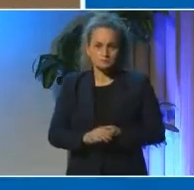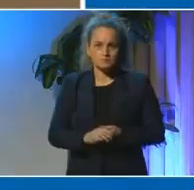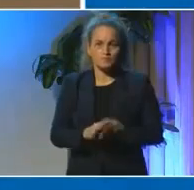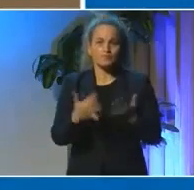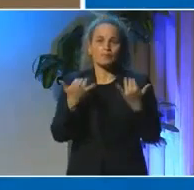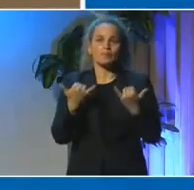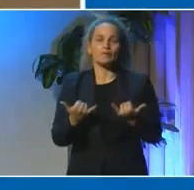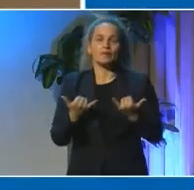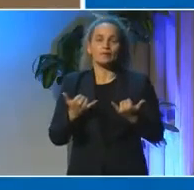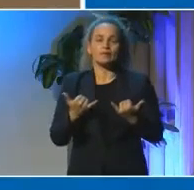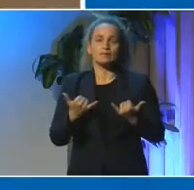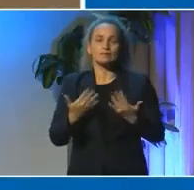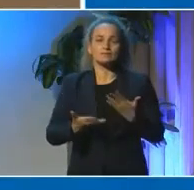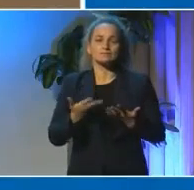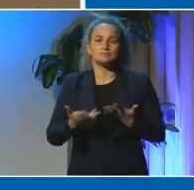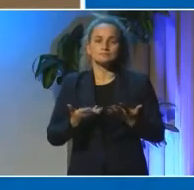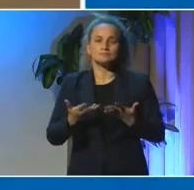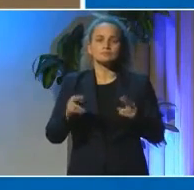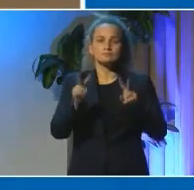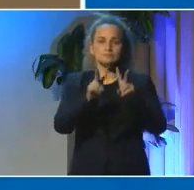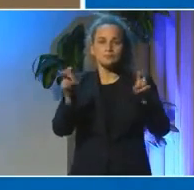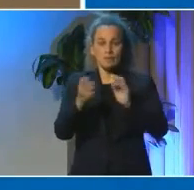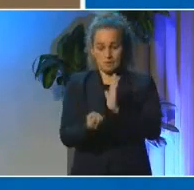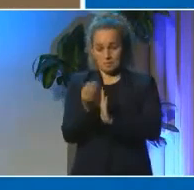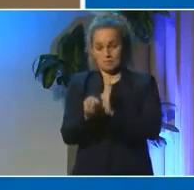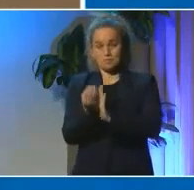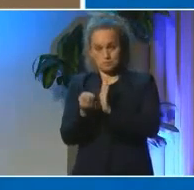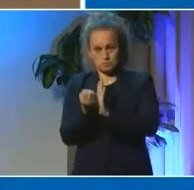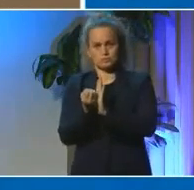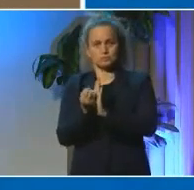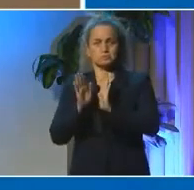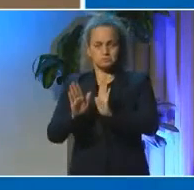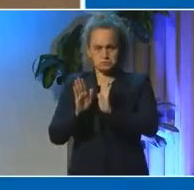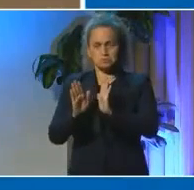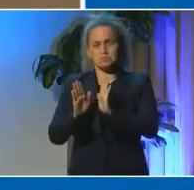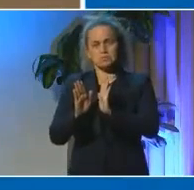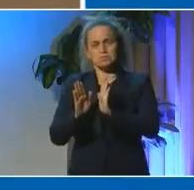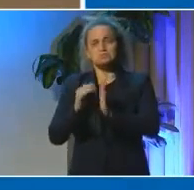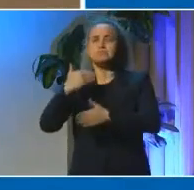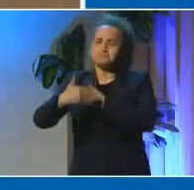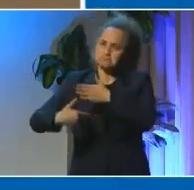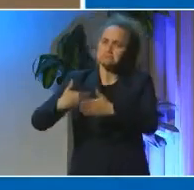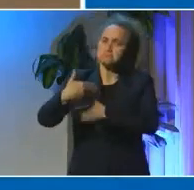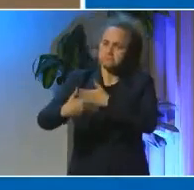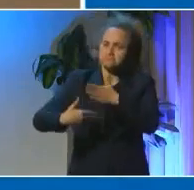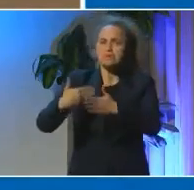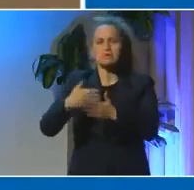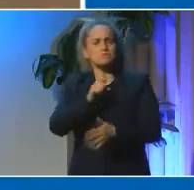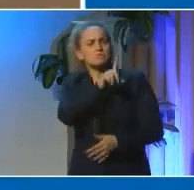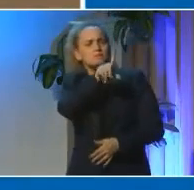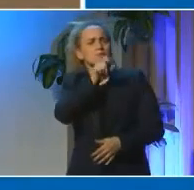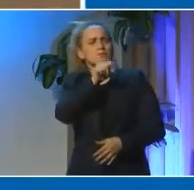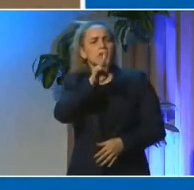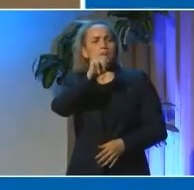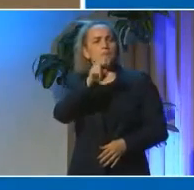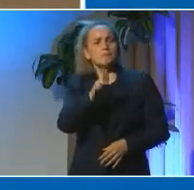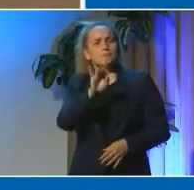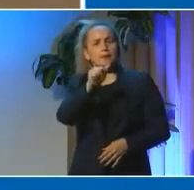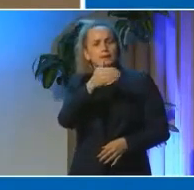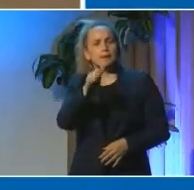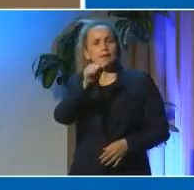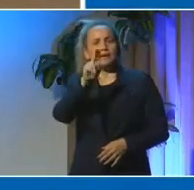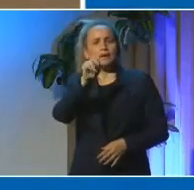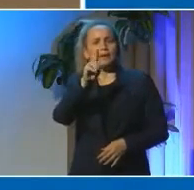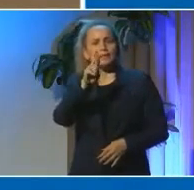tema de de de de la producción y esa esa circularidad quisiera preguntarle a María Andrea un